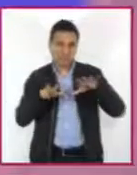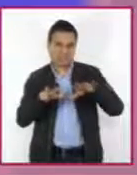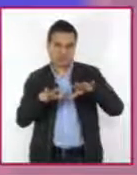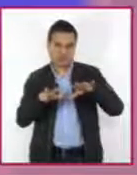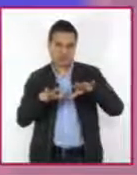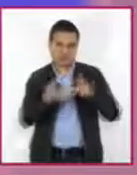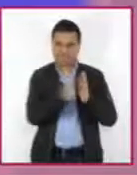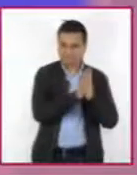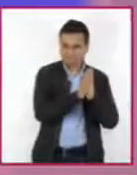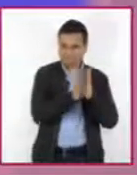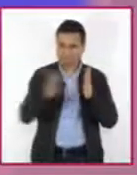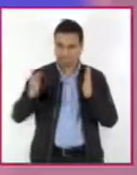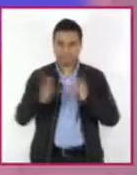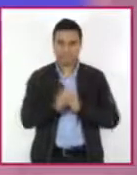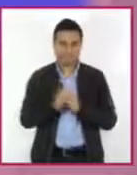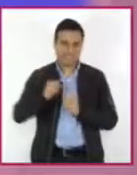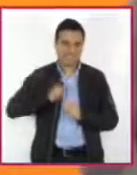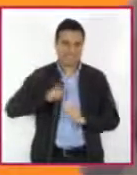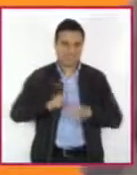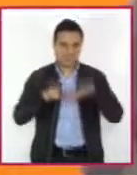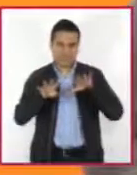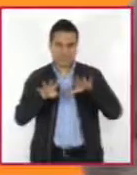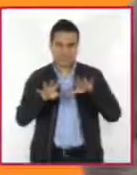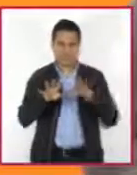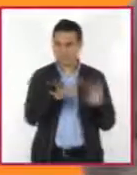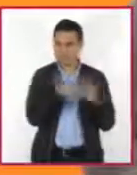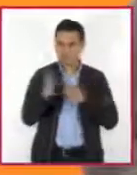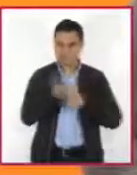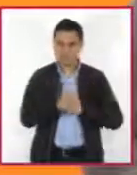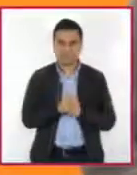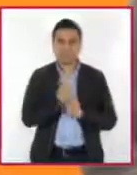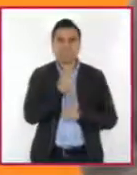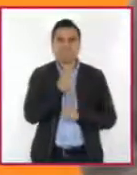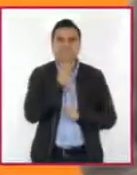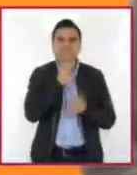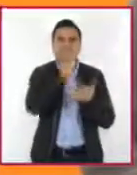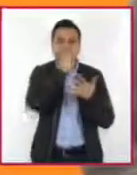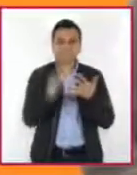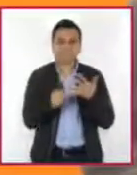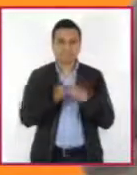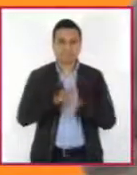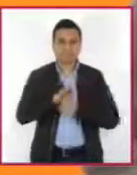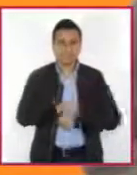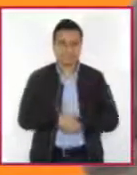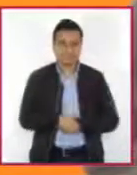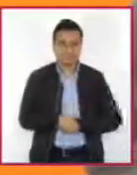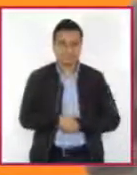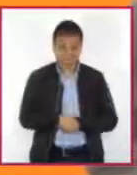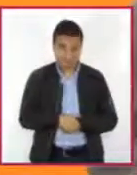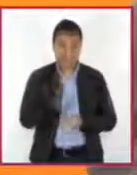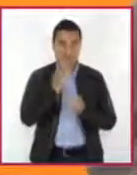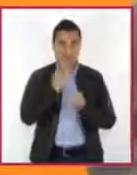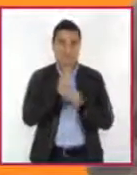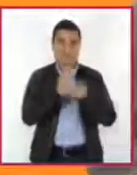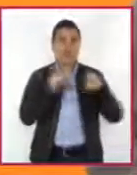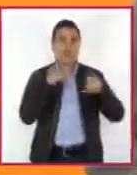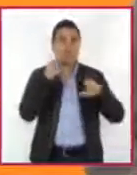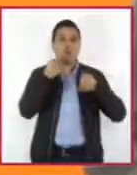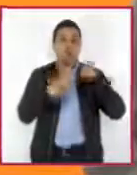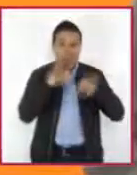mediados del siglo XIX. ¿Qué recursos utilizaremos? Se trata de un juego tipo rally con